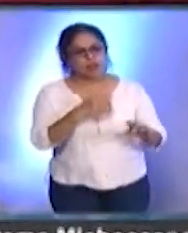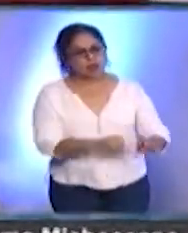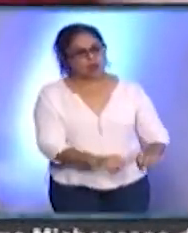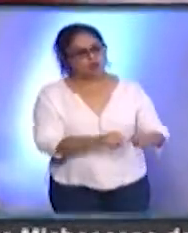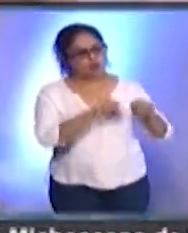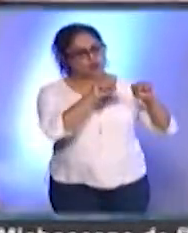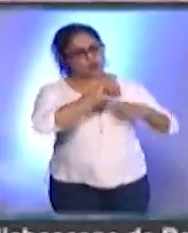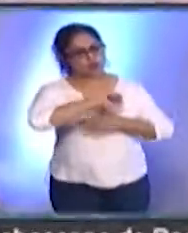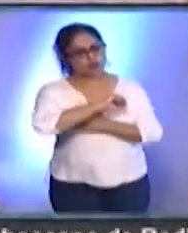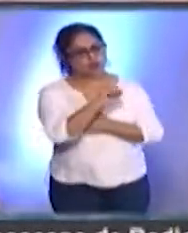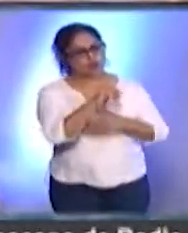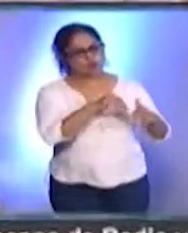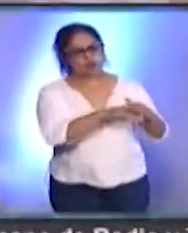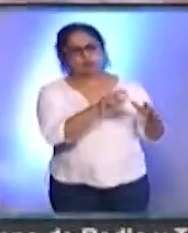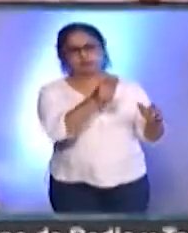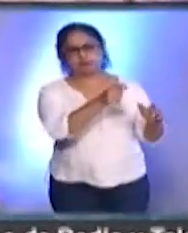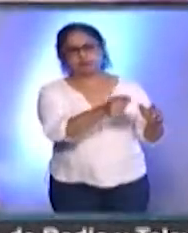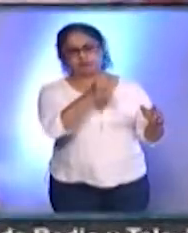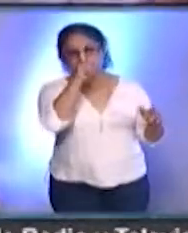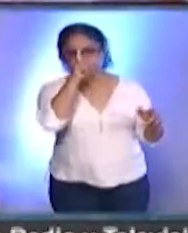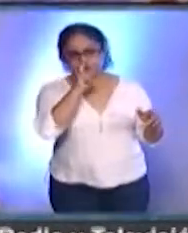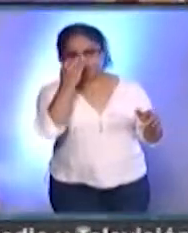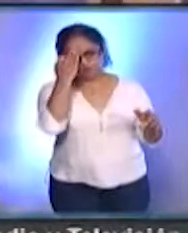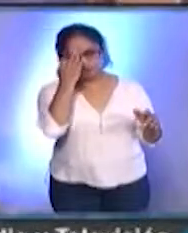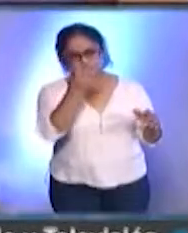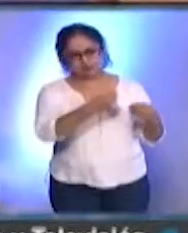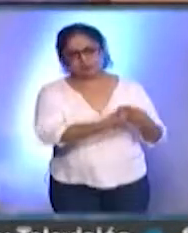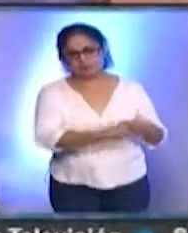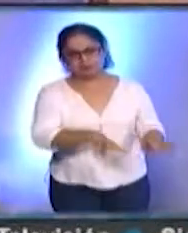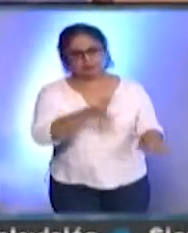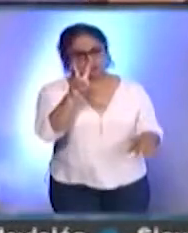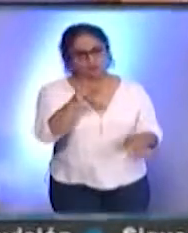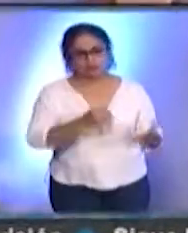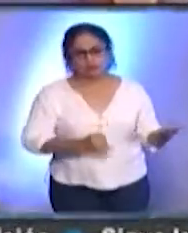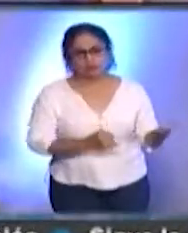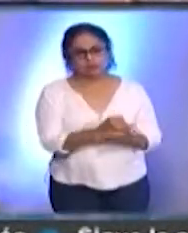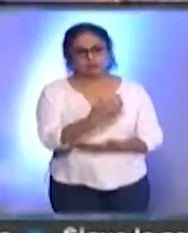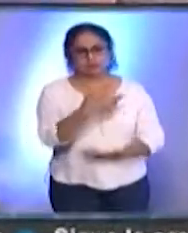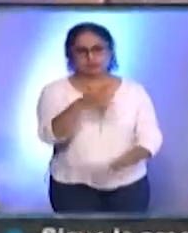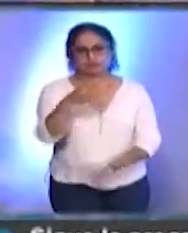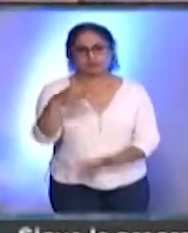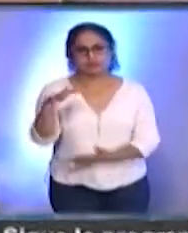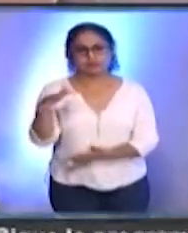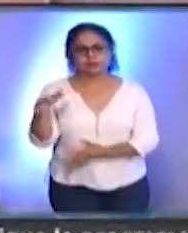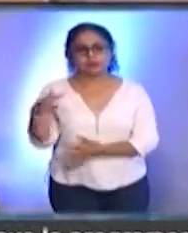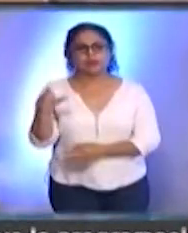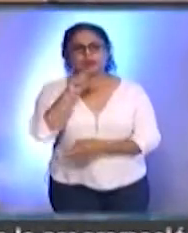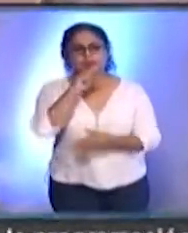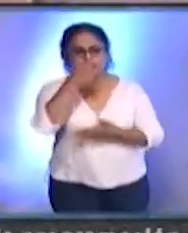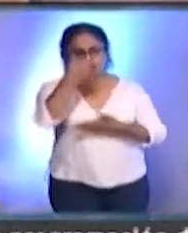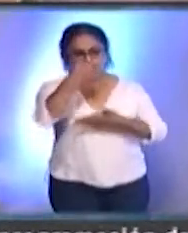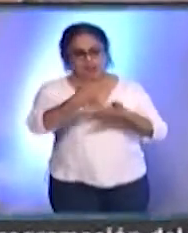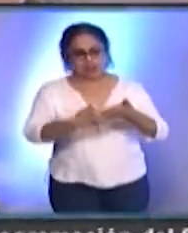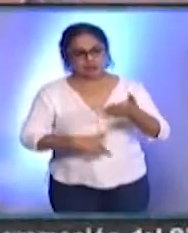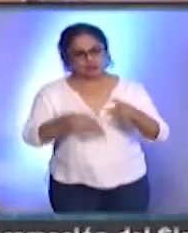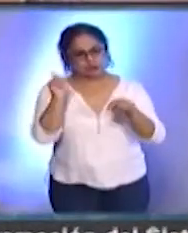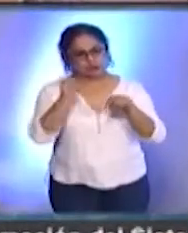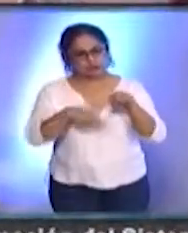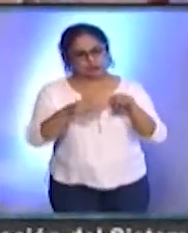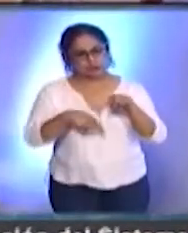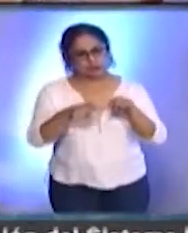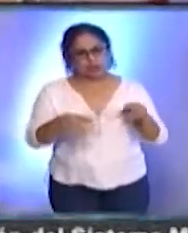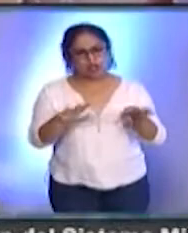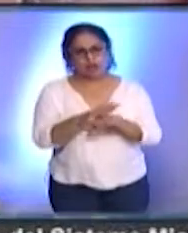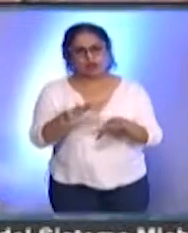el riesgo de que caduquen los alimentos que contienen. También se informó que se hará una depuración de la lista de beneficiarias con el